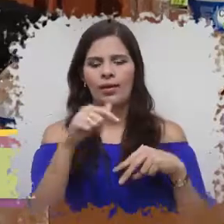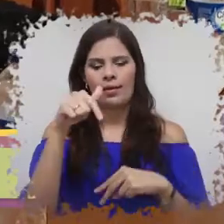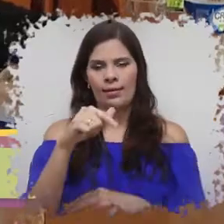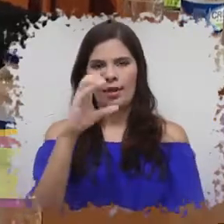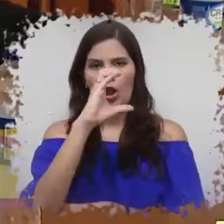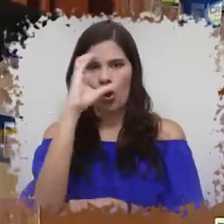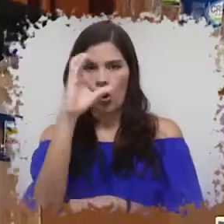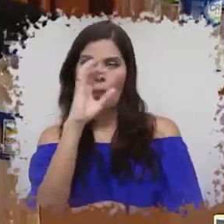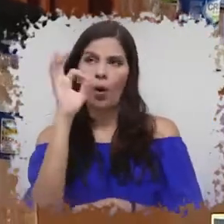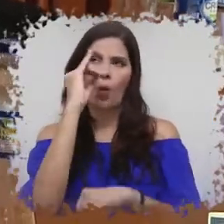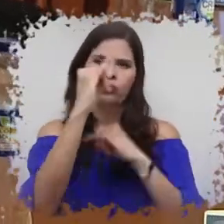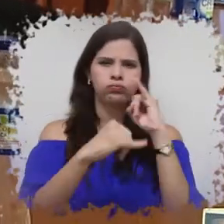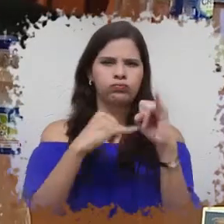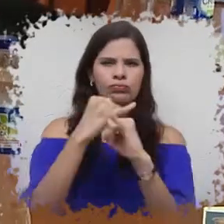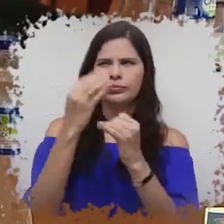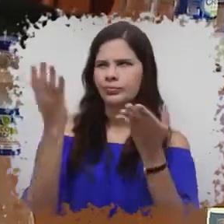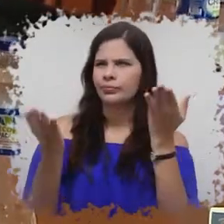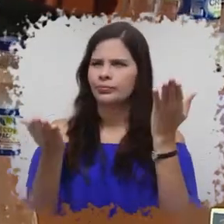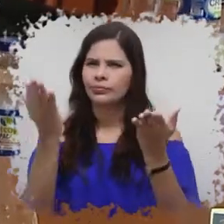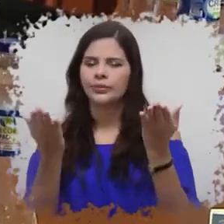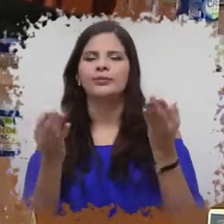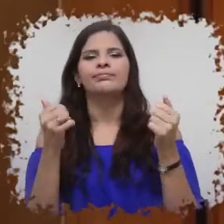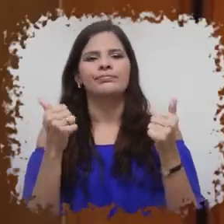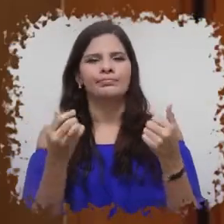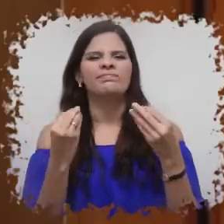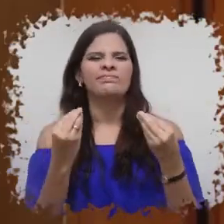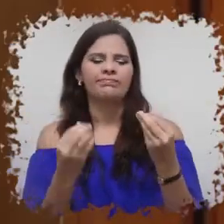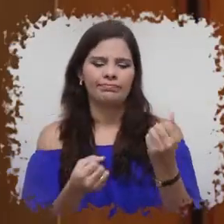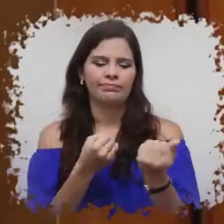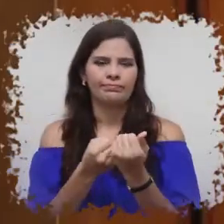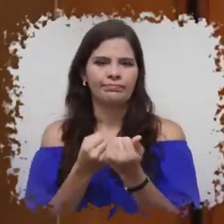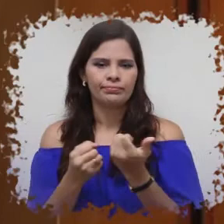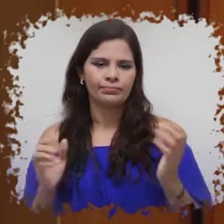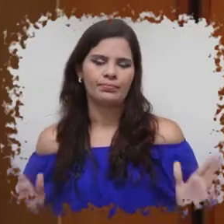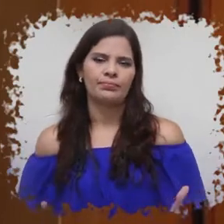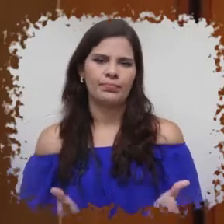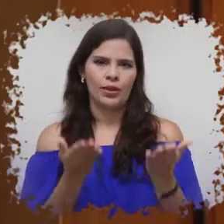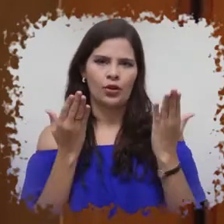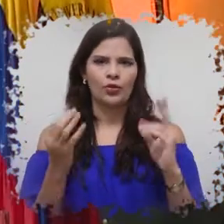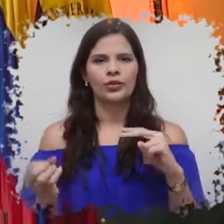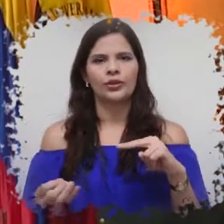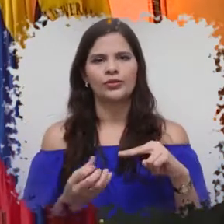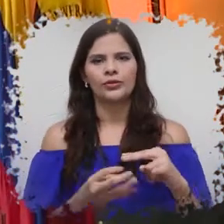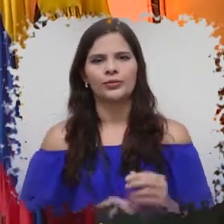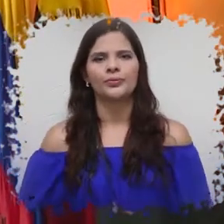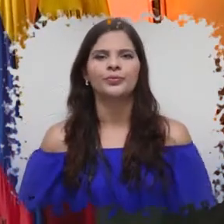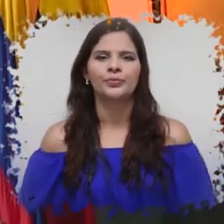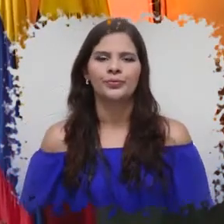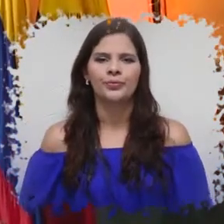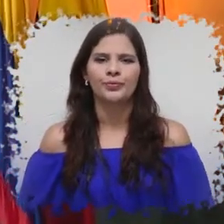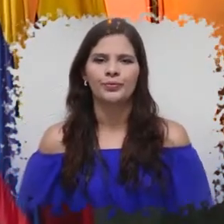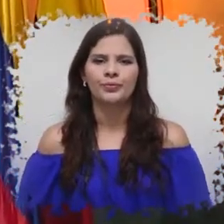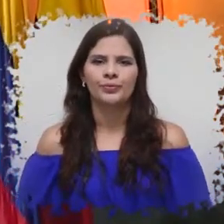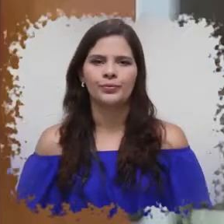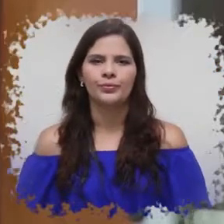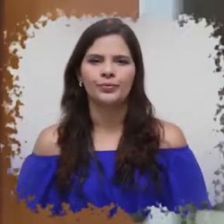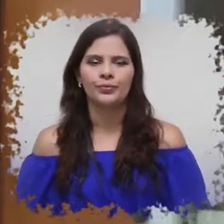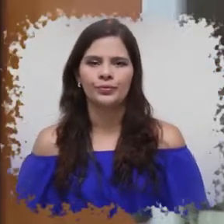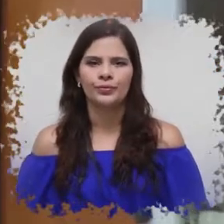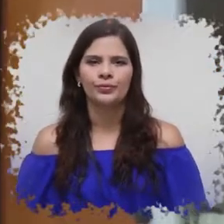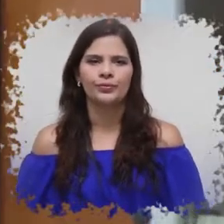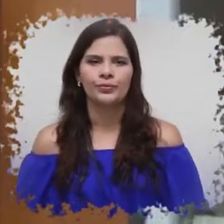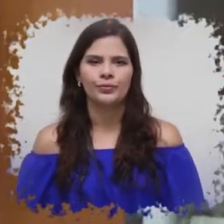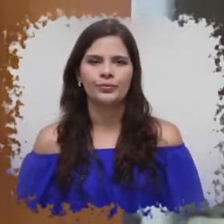políticas educativas desde un contexto nacional e internacional para contribuir al fortalecimiento de la calidad de la